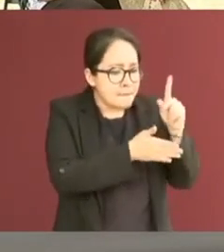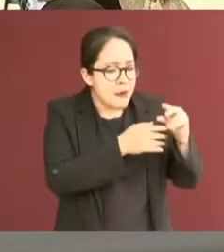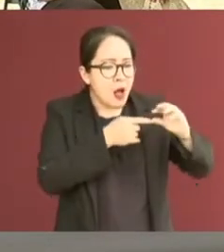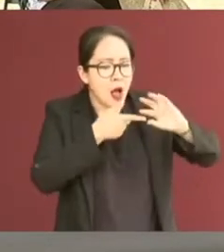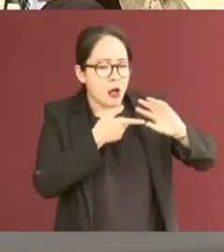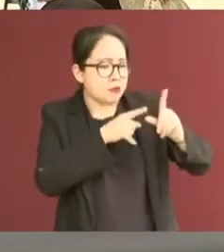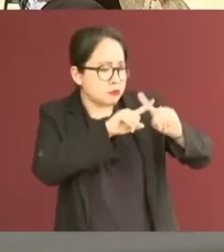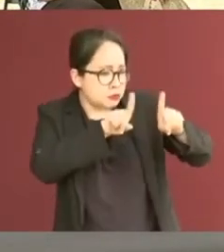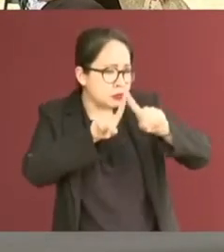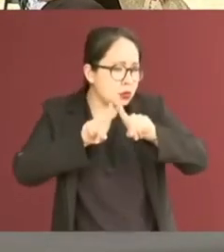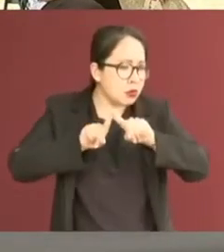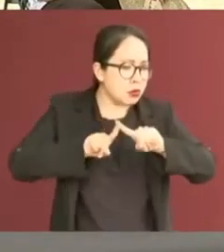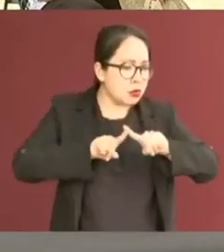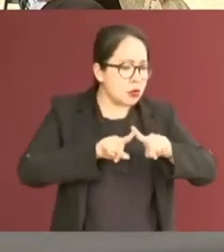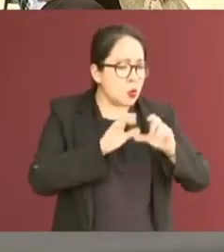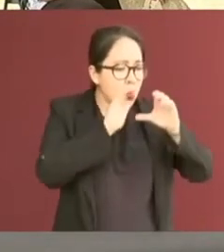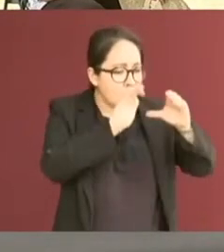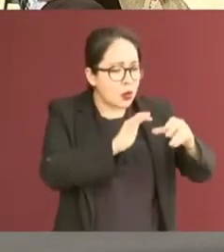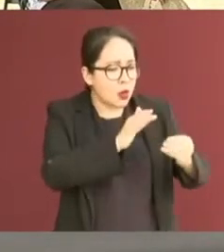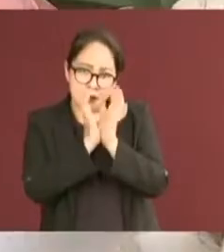haya bienestar.